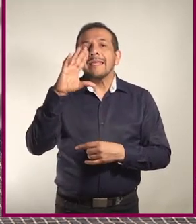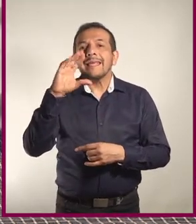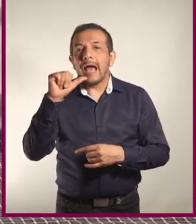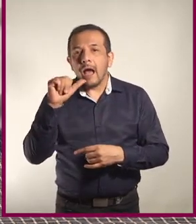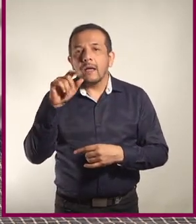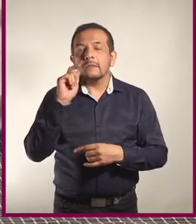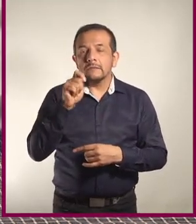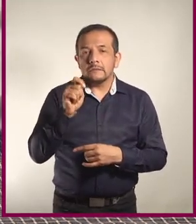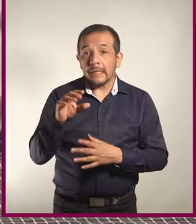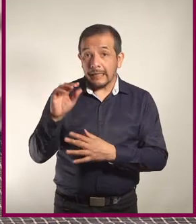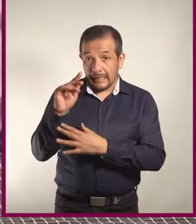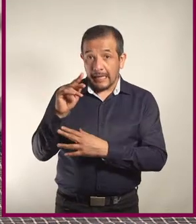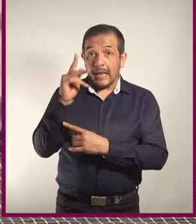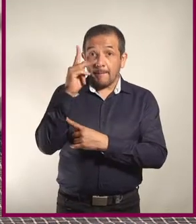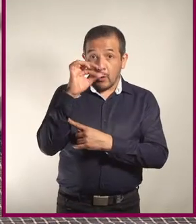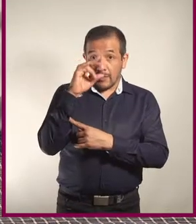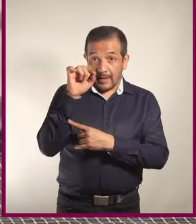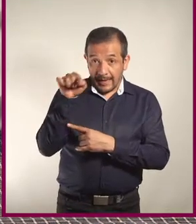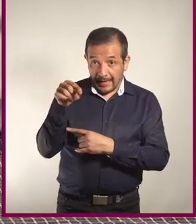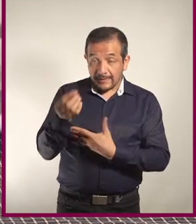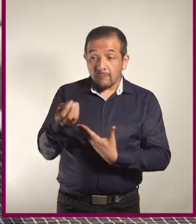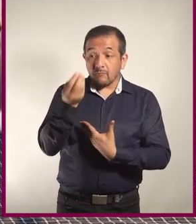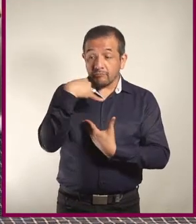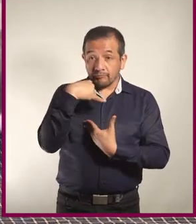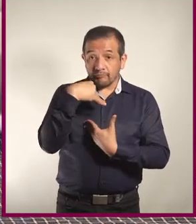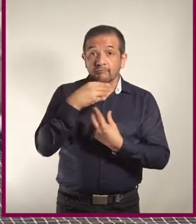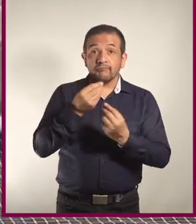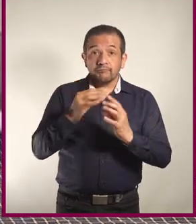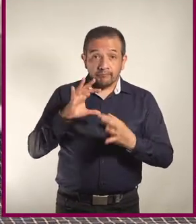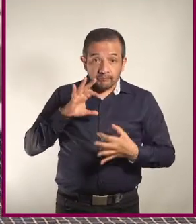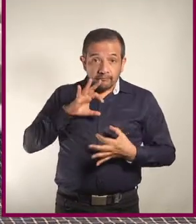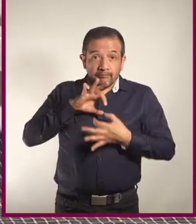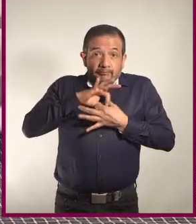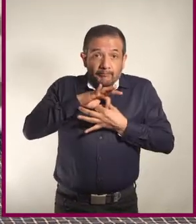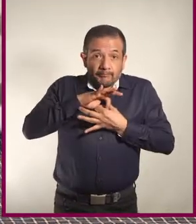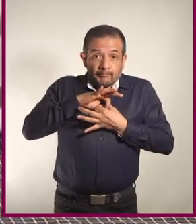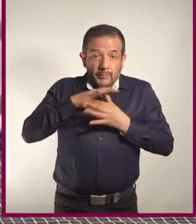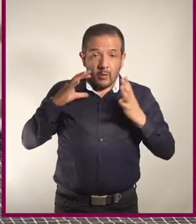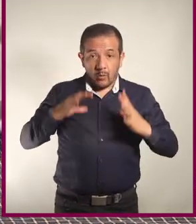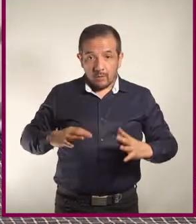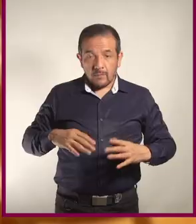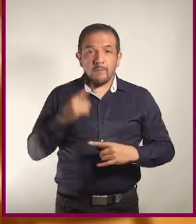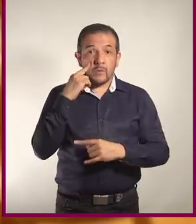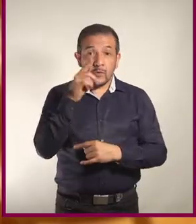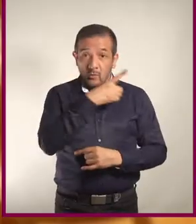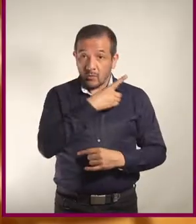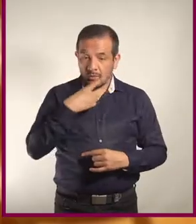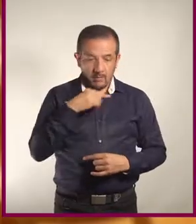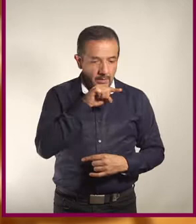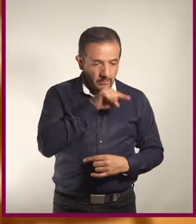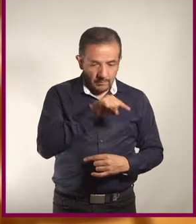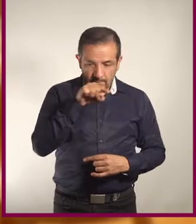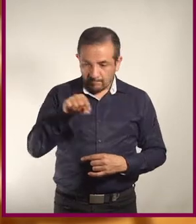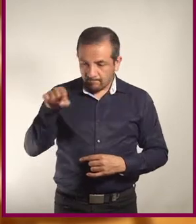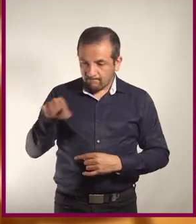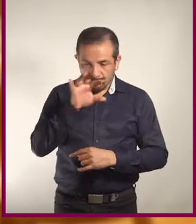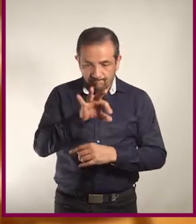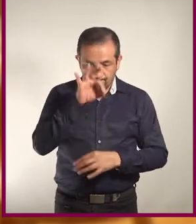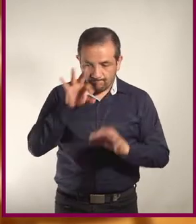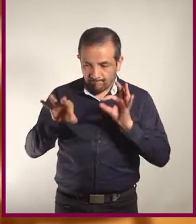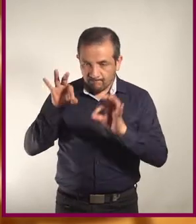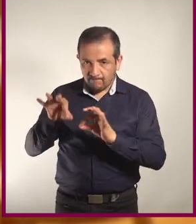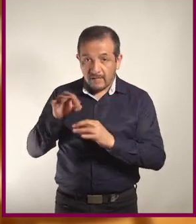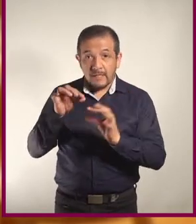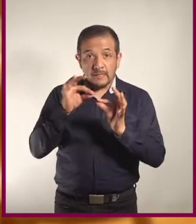la capacidad de una proteína de la dieta para incorporarse con las proteínas corporales. Elegir bien nuestras proteínas